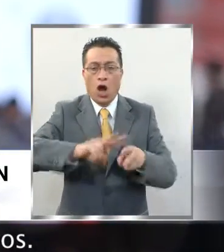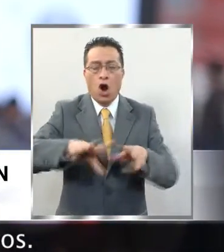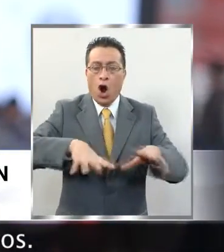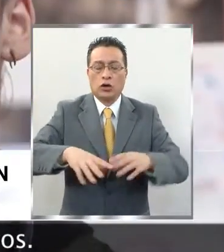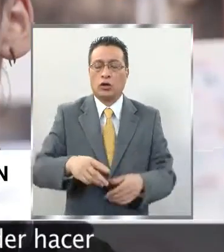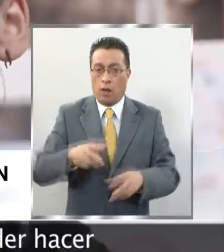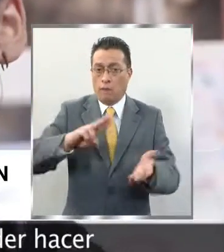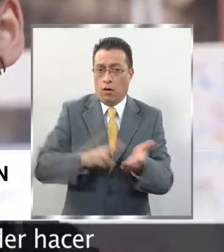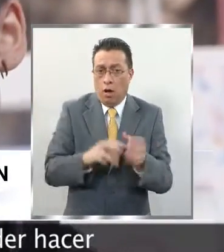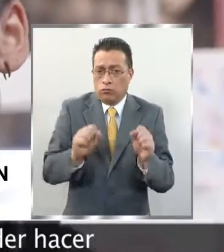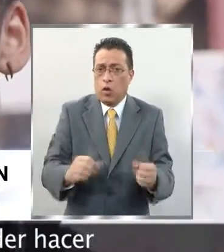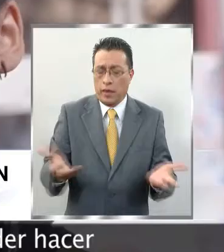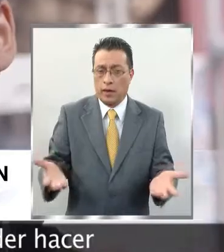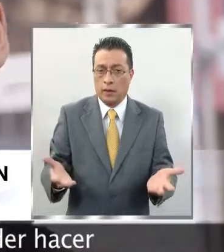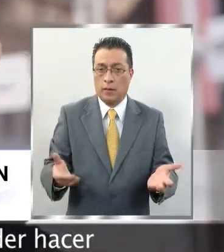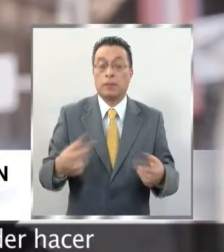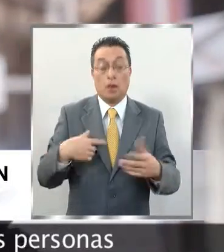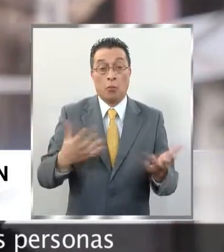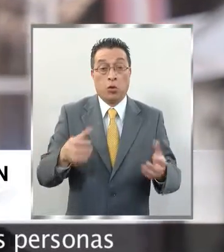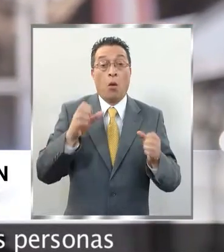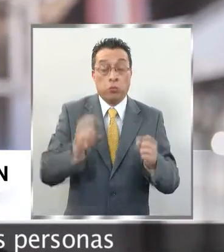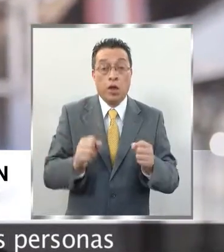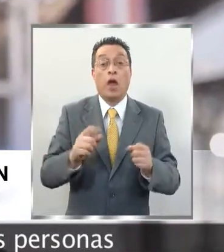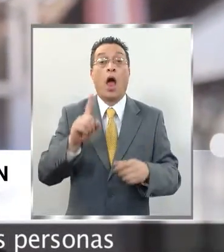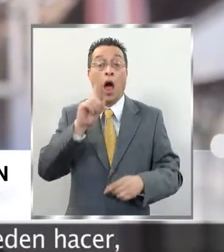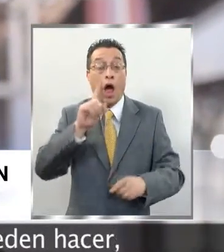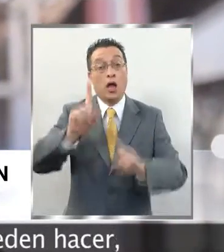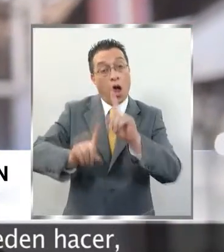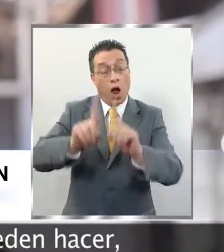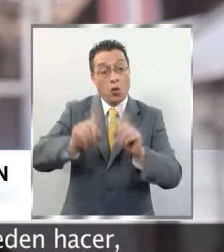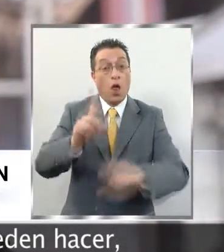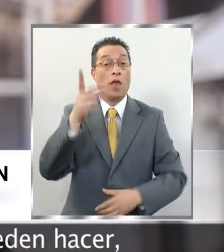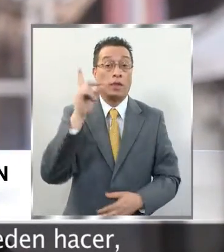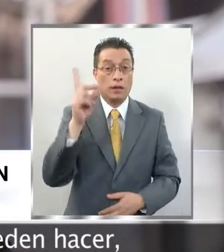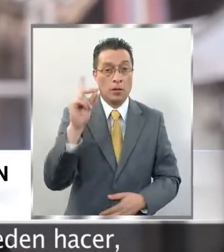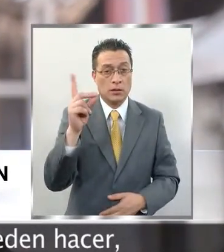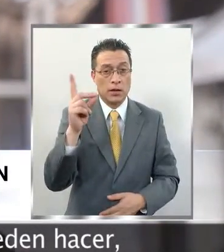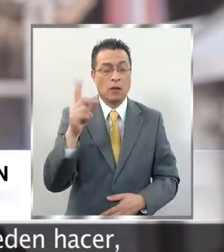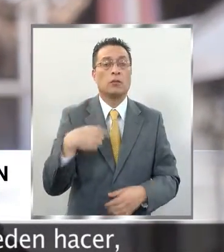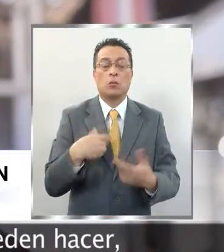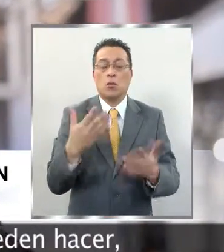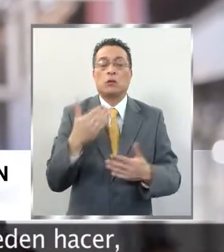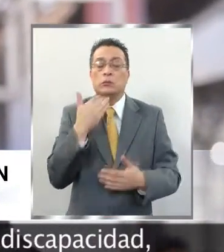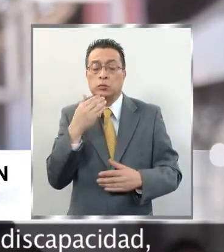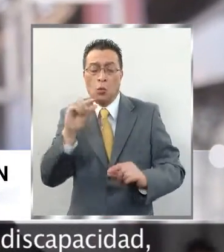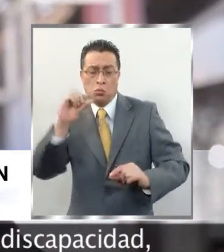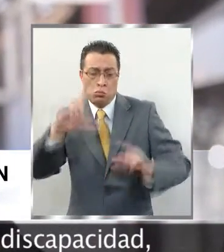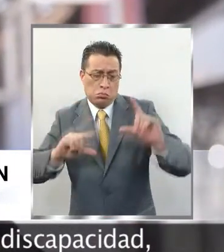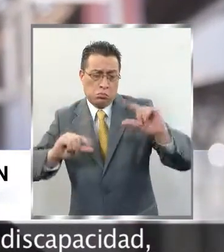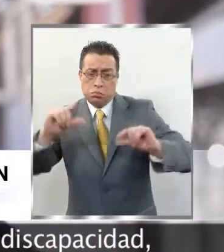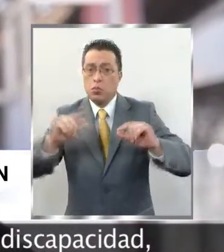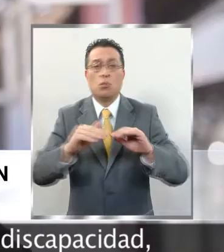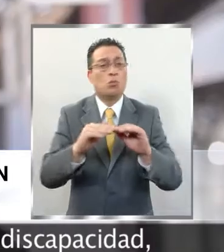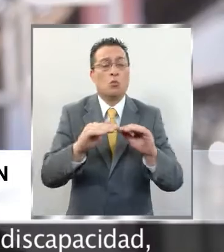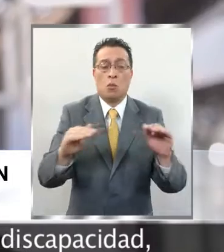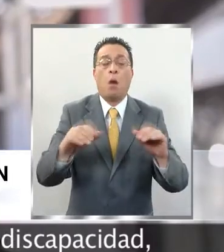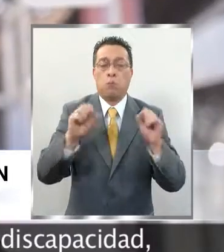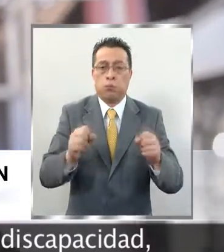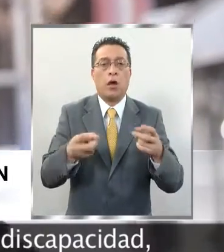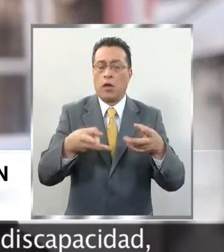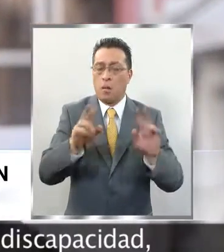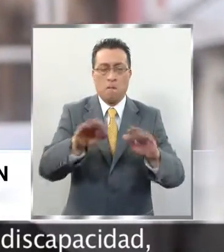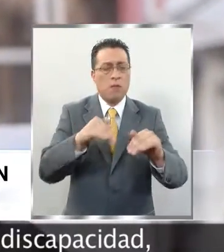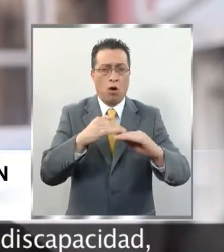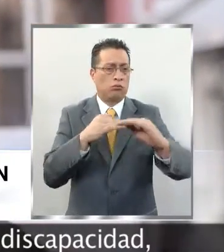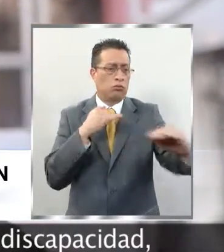juegos. Van a sentir que van a poder hacer las mismas cosas que otras personas y porque de verdad las pueden hacer. A pesar de que tengan alguna